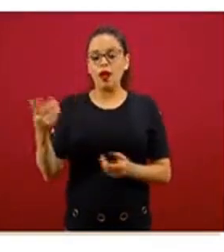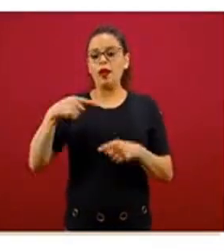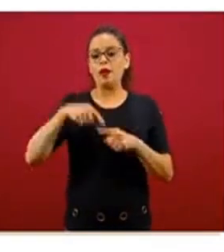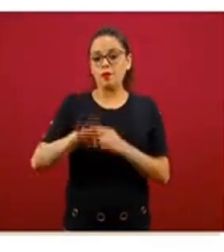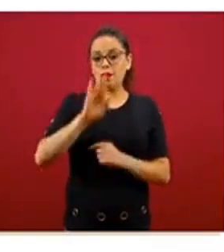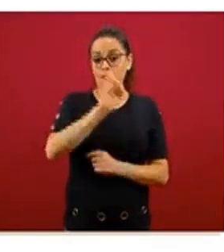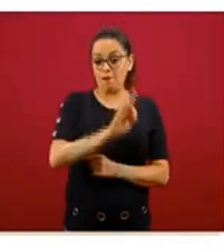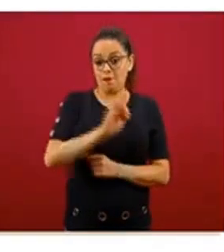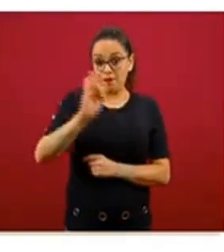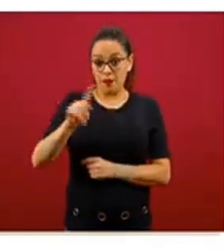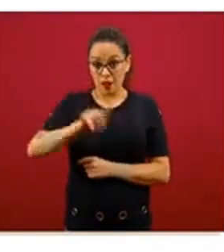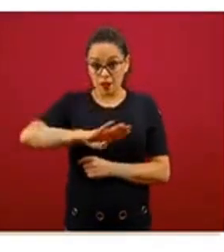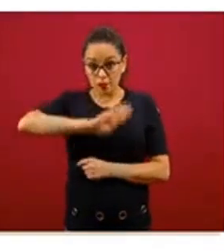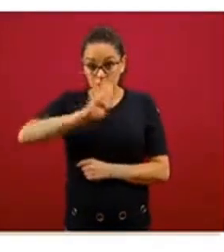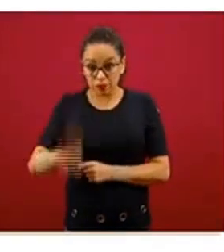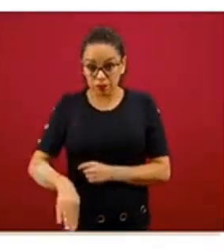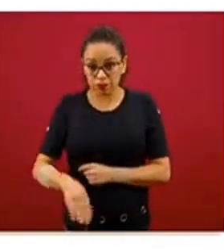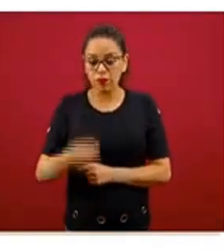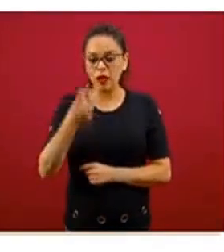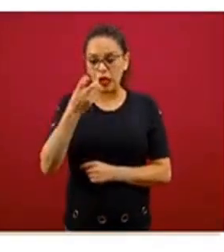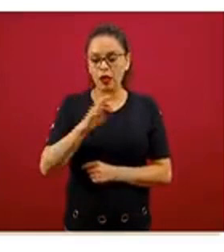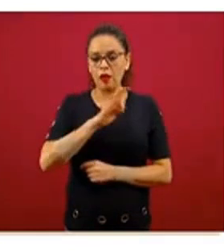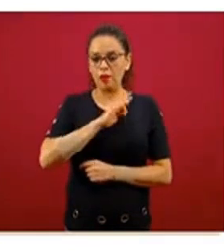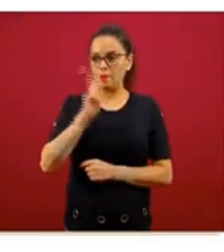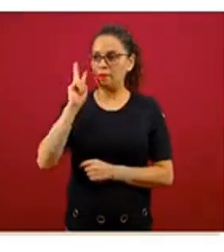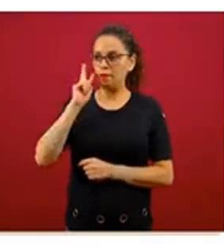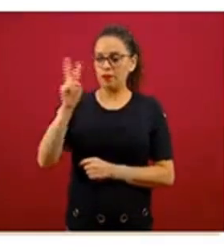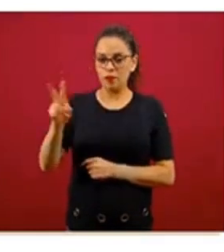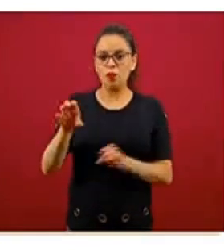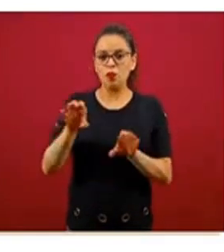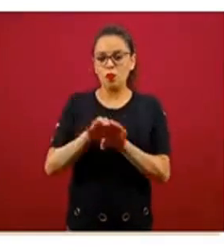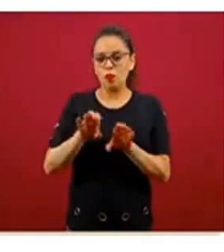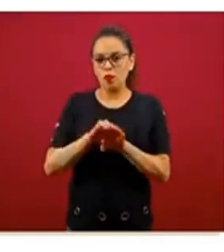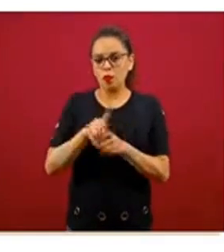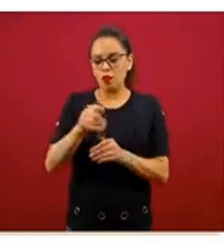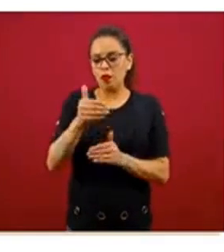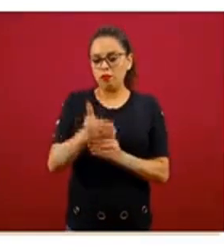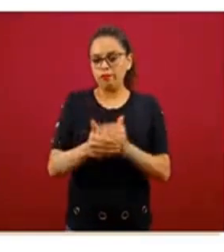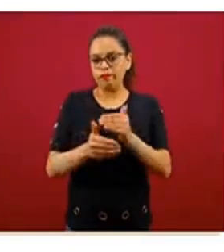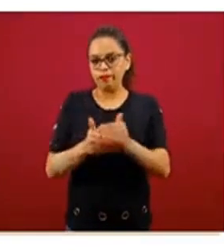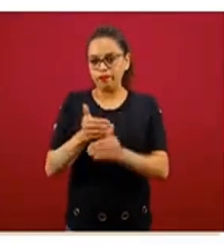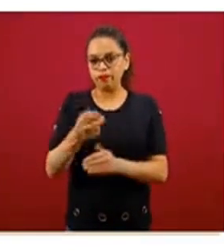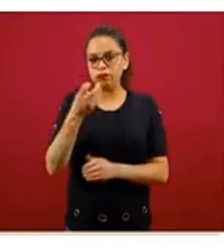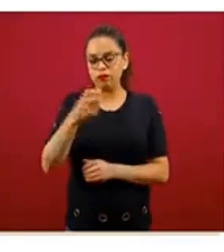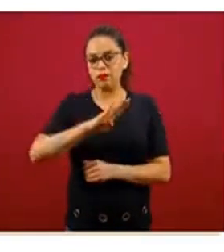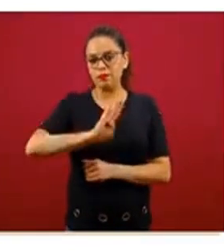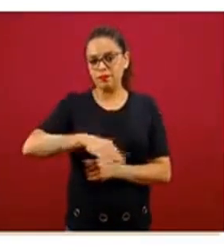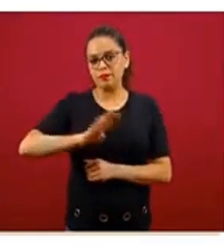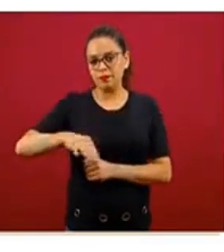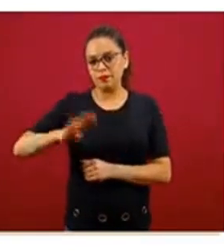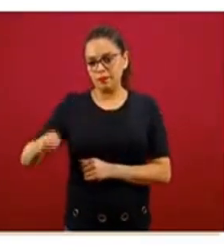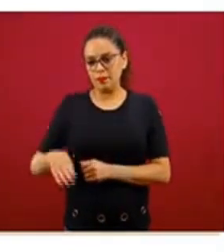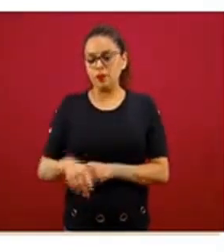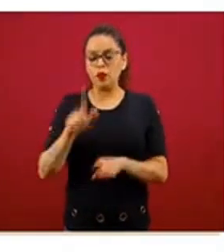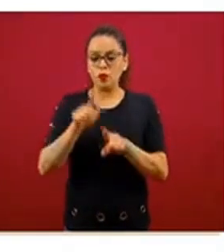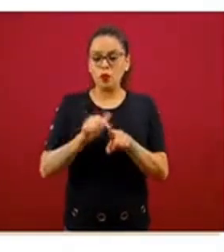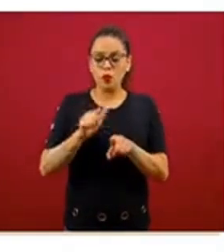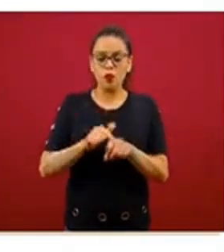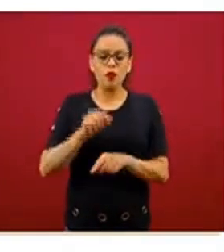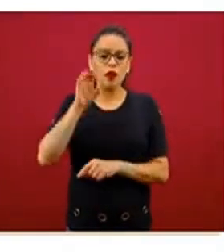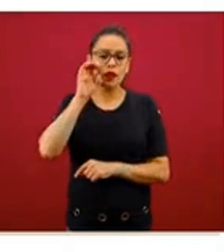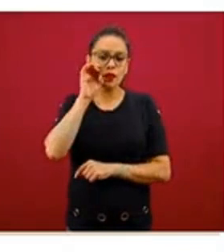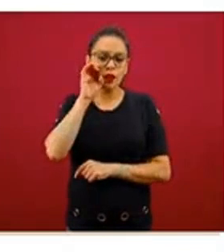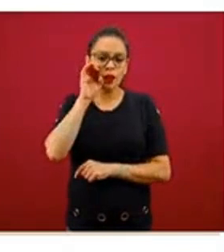la defunción, esto con la intención de poder ver cómo va la tendencia de estas defunciones, y en el color naranja claro podemos